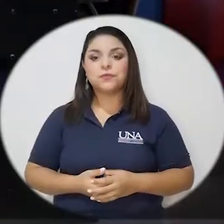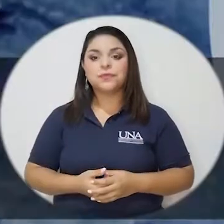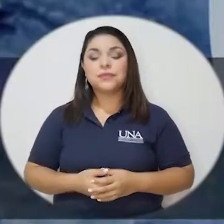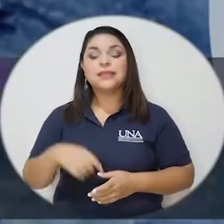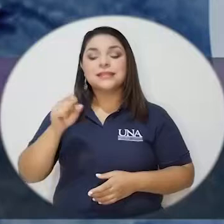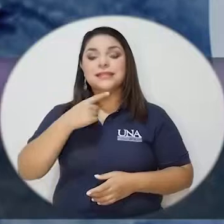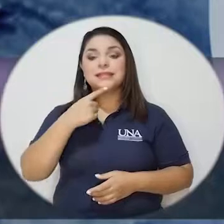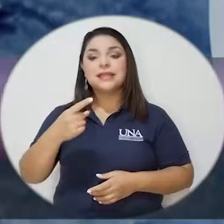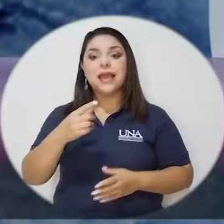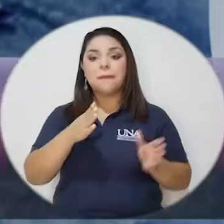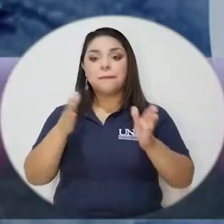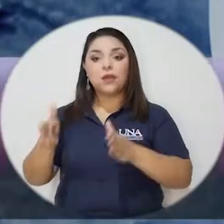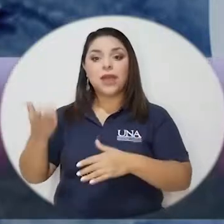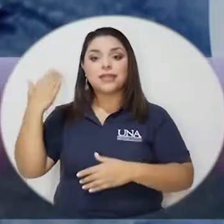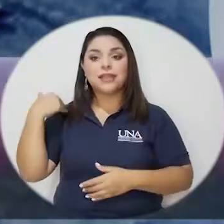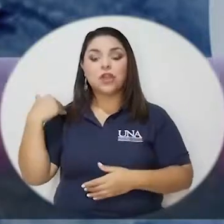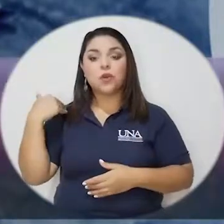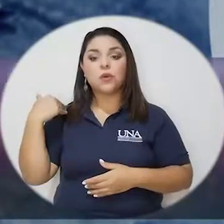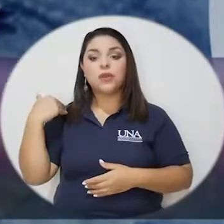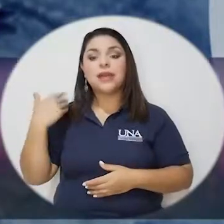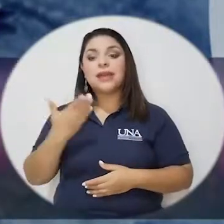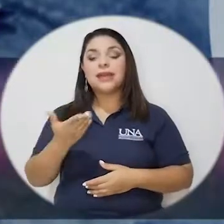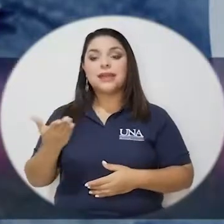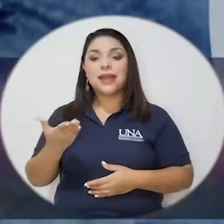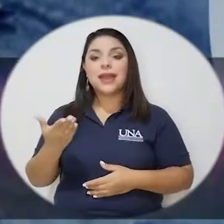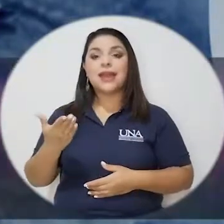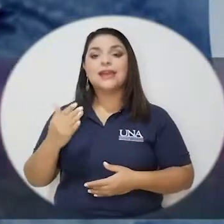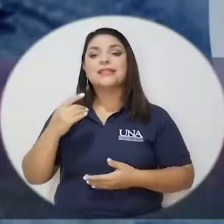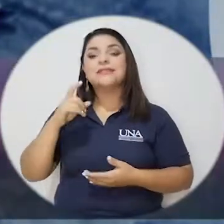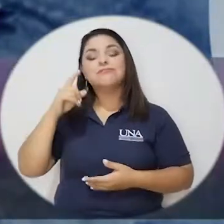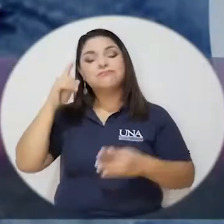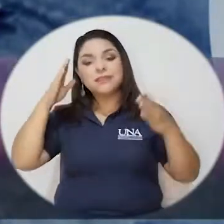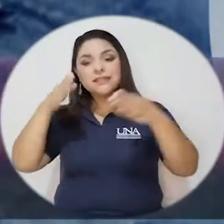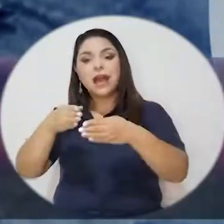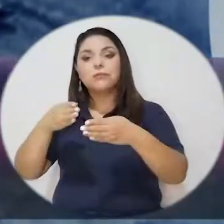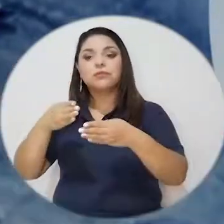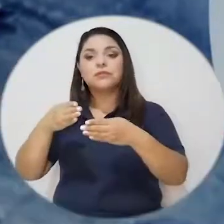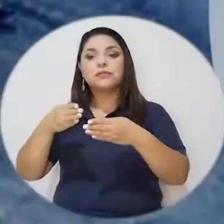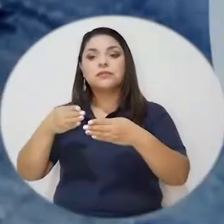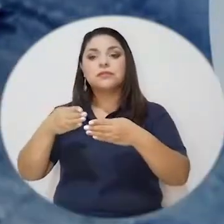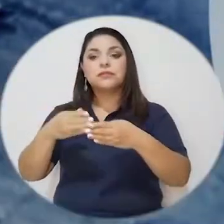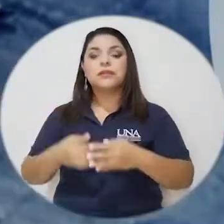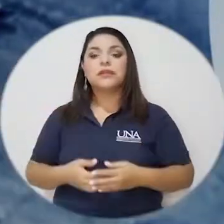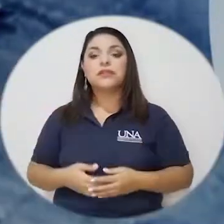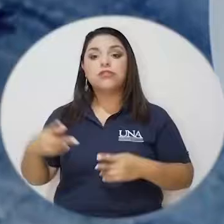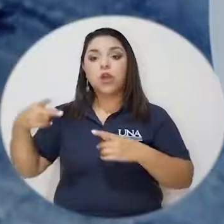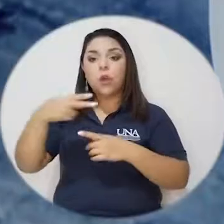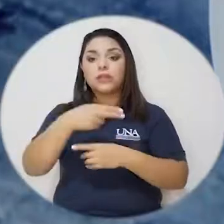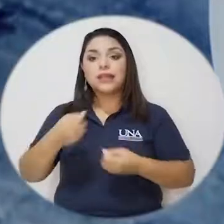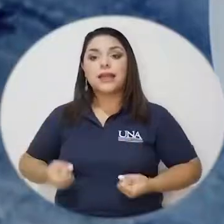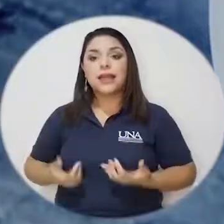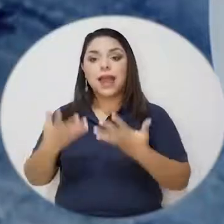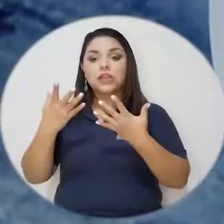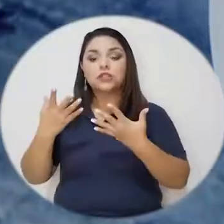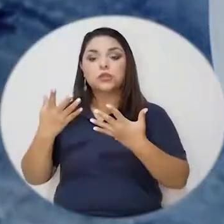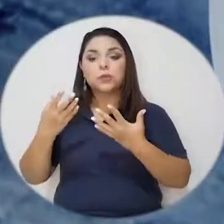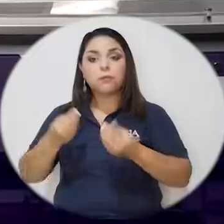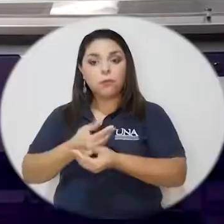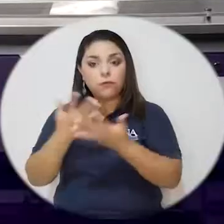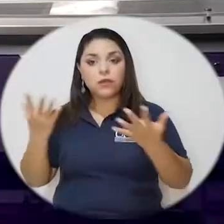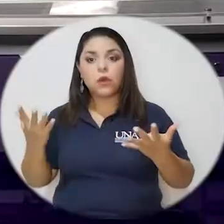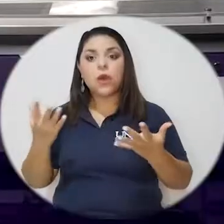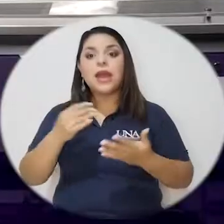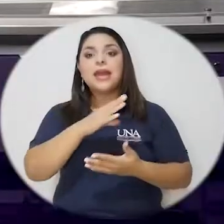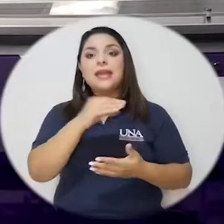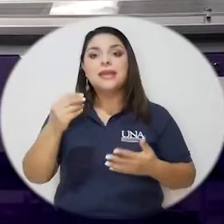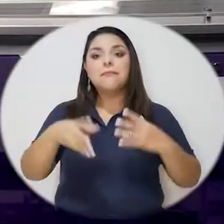del gobierno prácticamente ha girado en torno a la recorte del gasto público y aumento de los impuestos, pero ¿será realmente